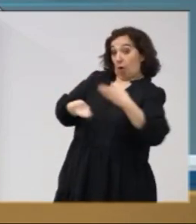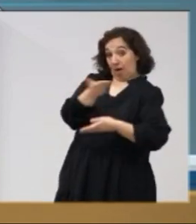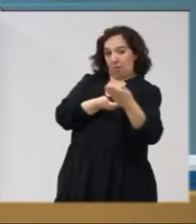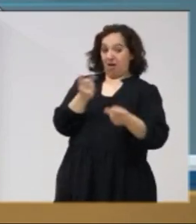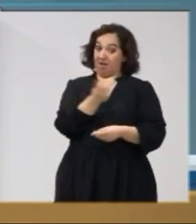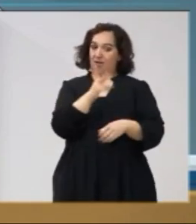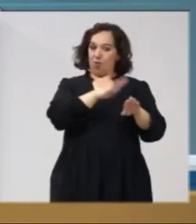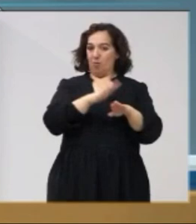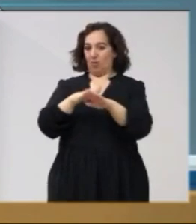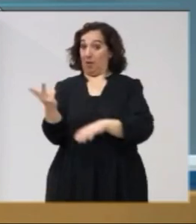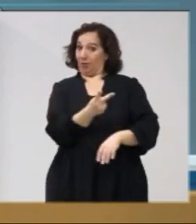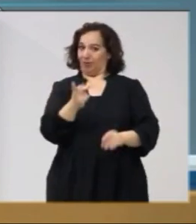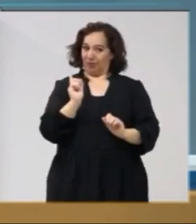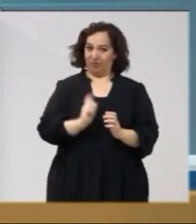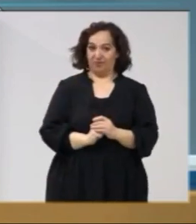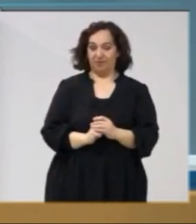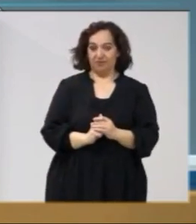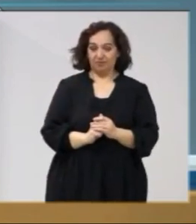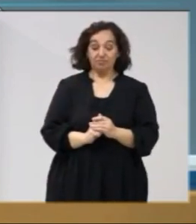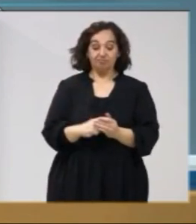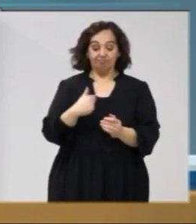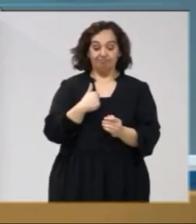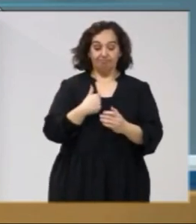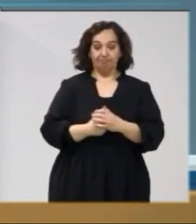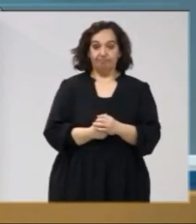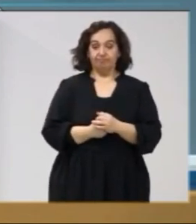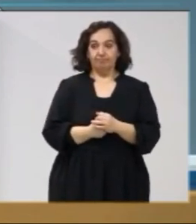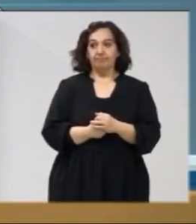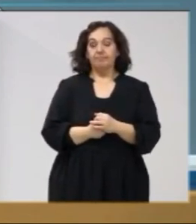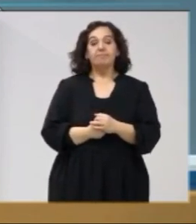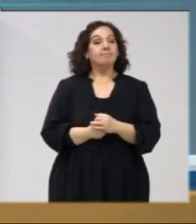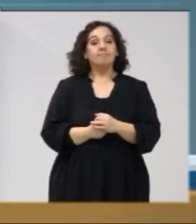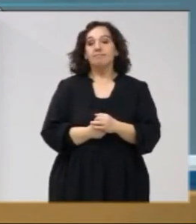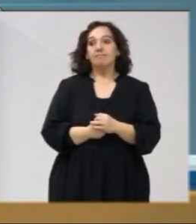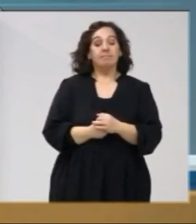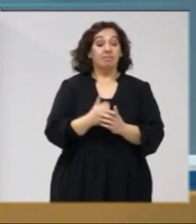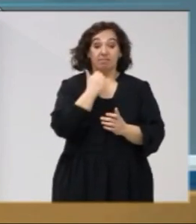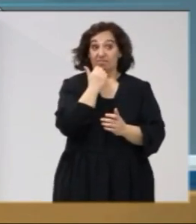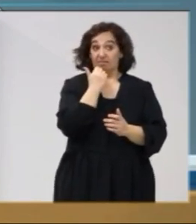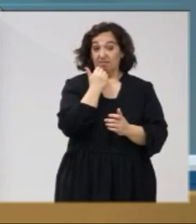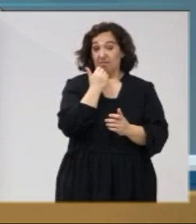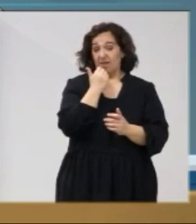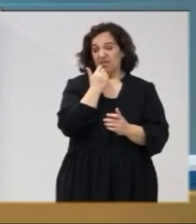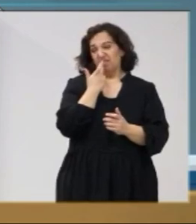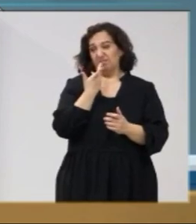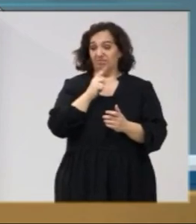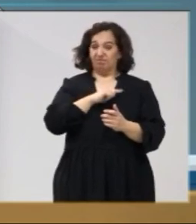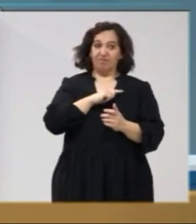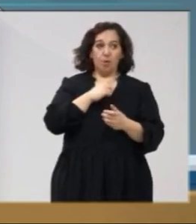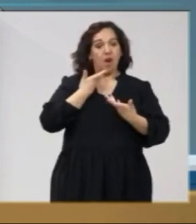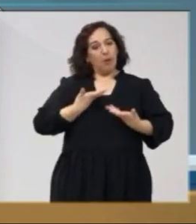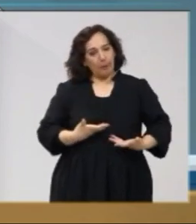que coge como el que da. Y yo, lo único que me queda casi de consuelo es